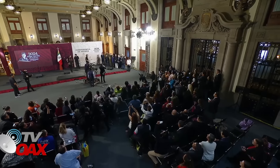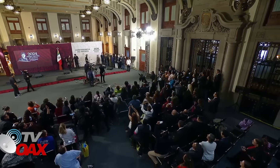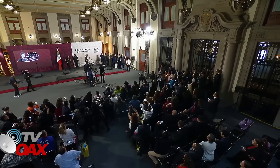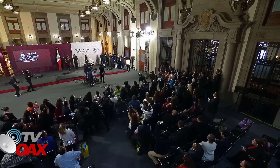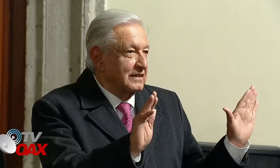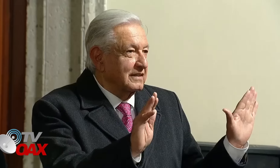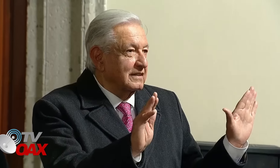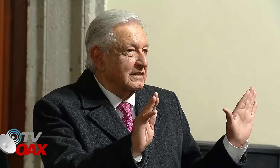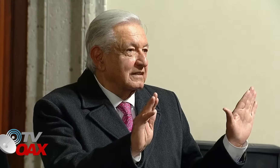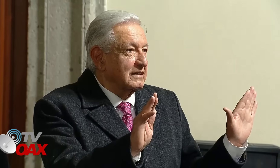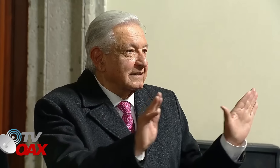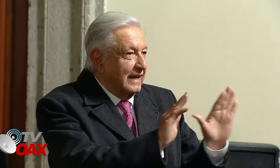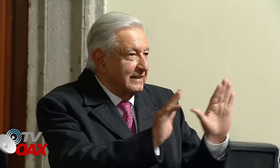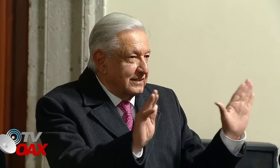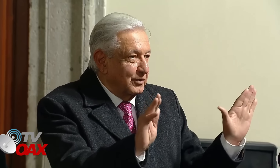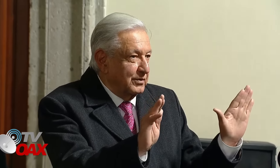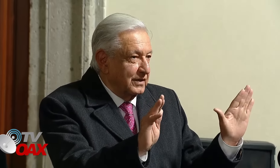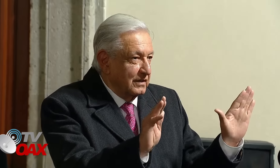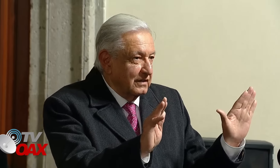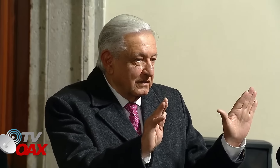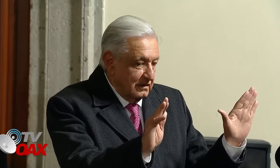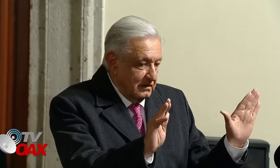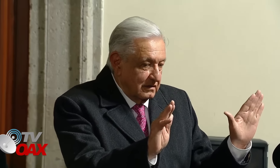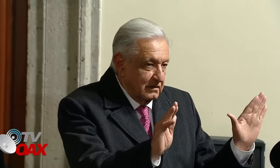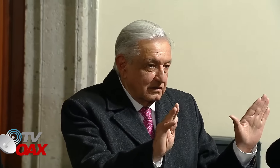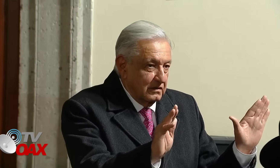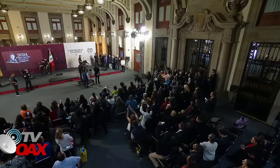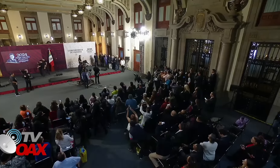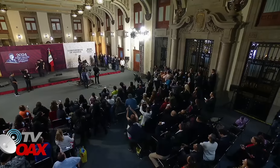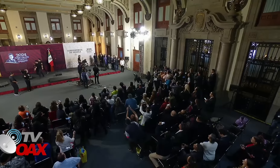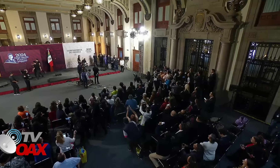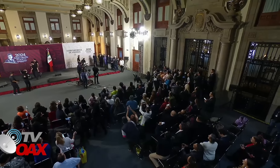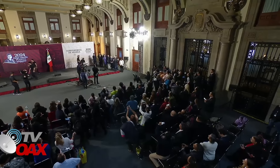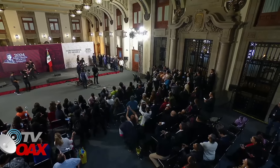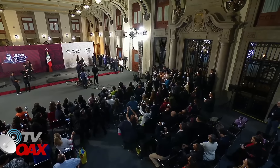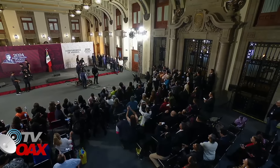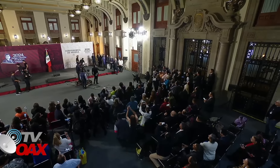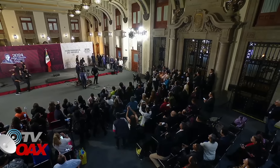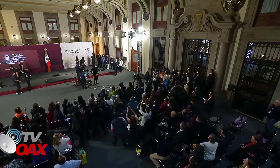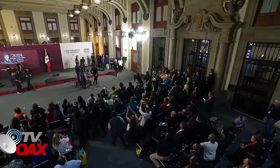Que nadie se mueva. Sí, sí. Nadie se mueva. ¿El es López, presidente? No,